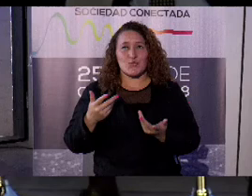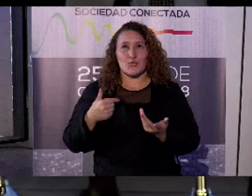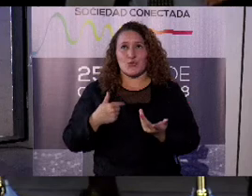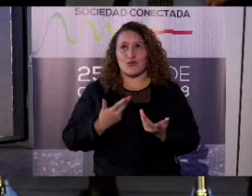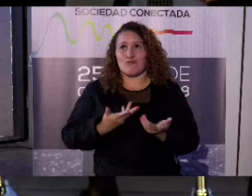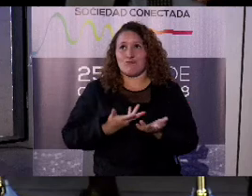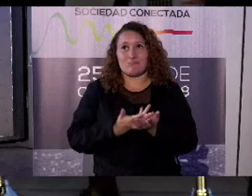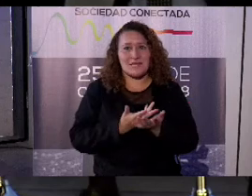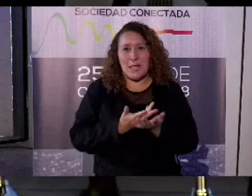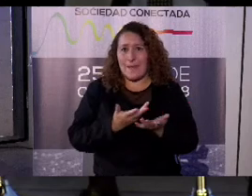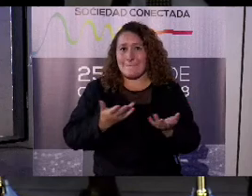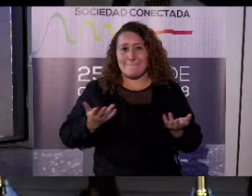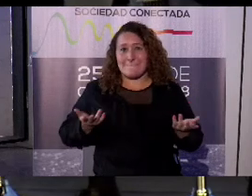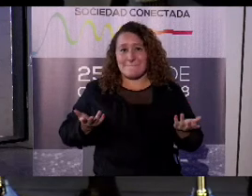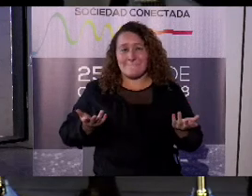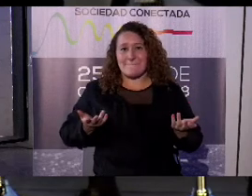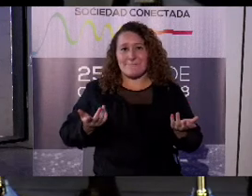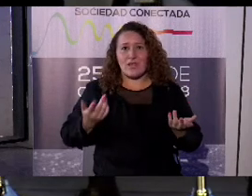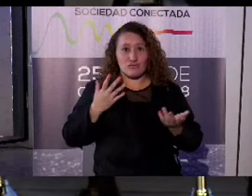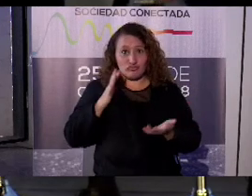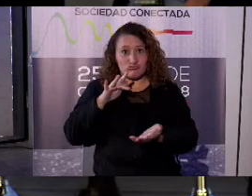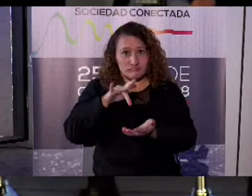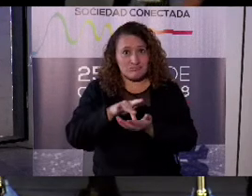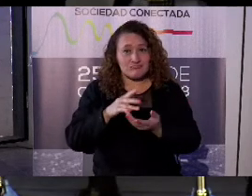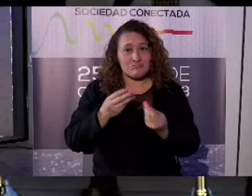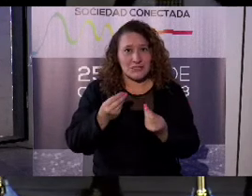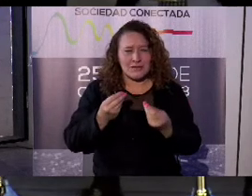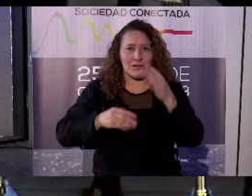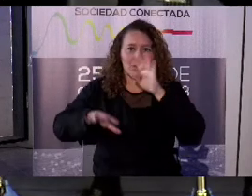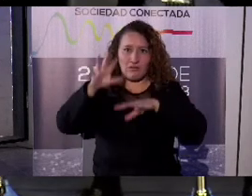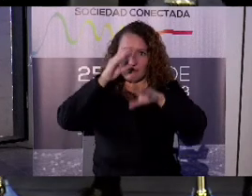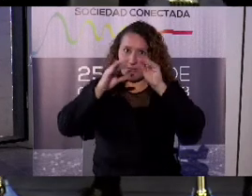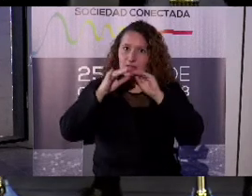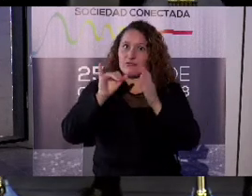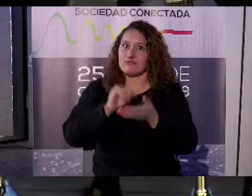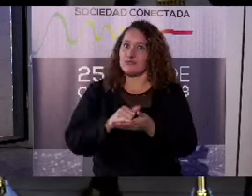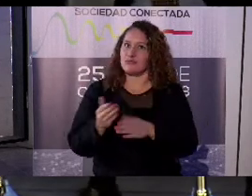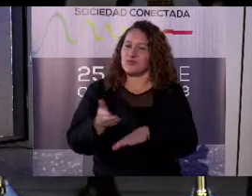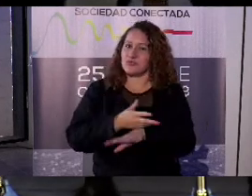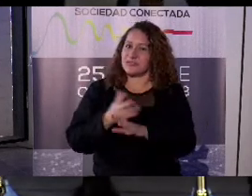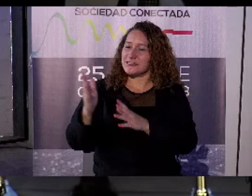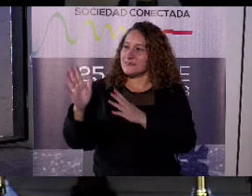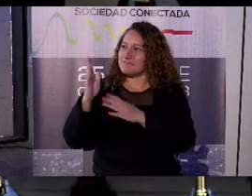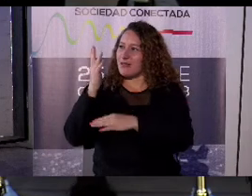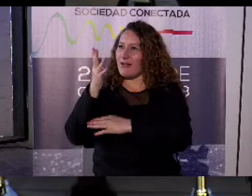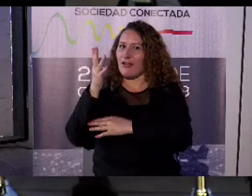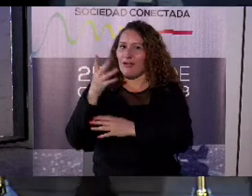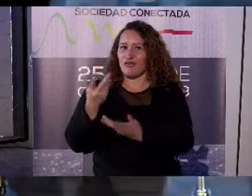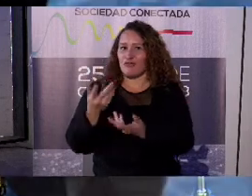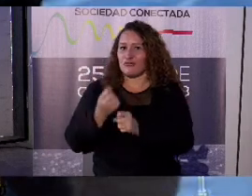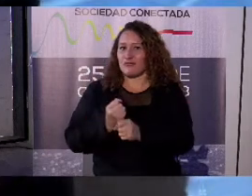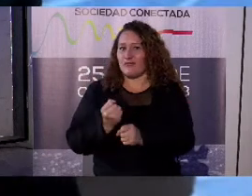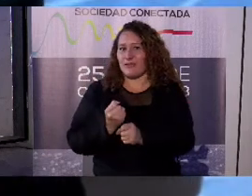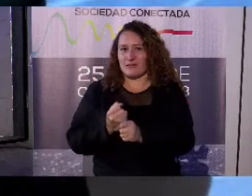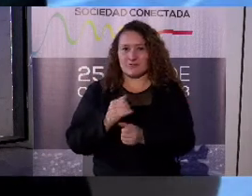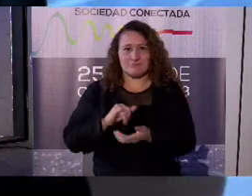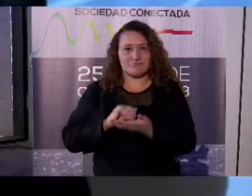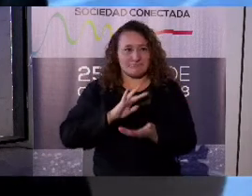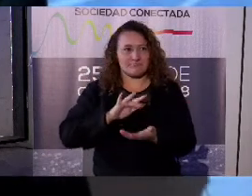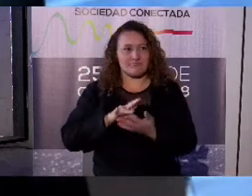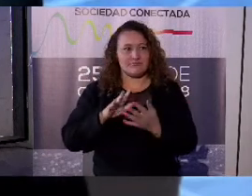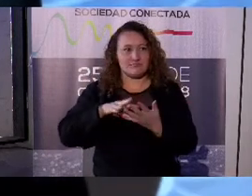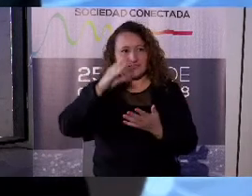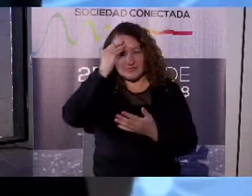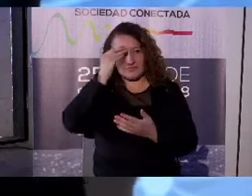nada contrario yo vine acá y estoy he aprendido con las presentaciones que me hicieron de cómo están trabajando eh